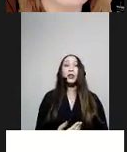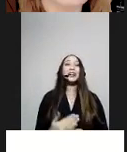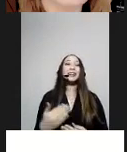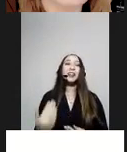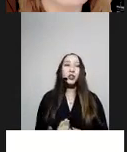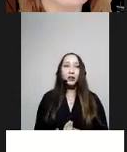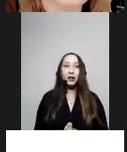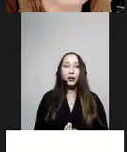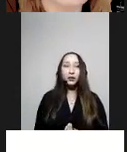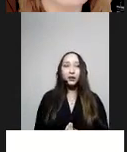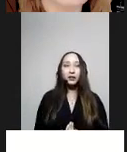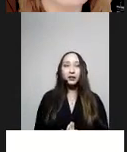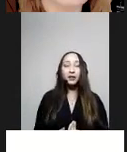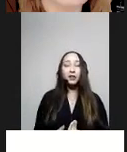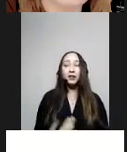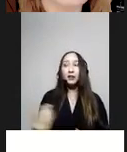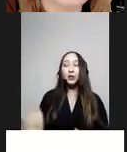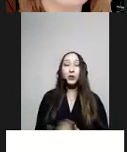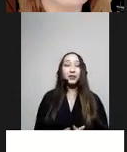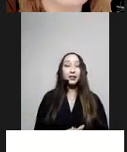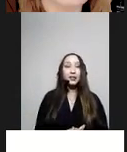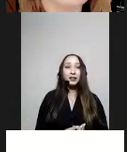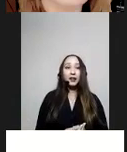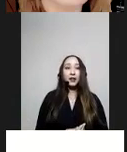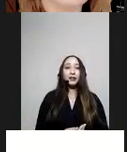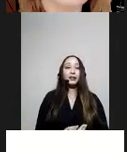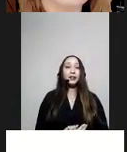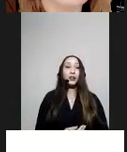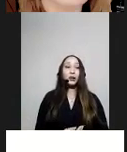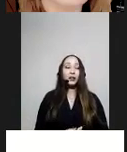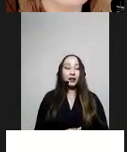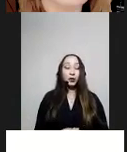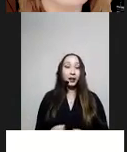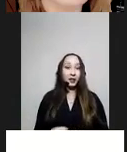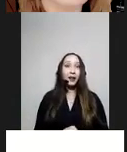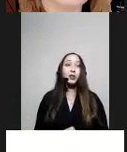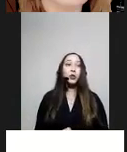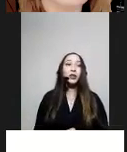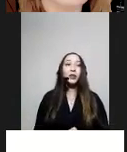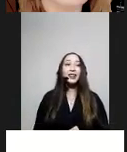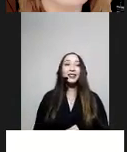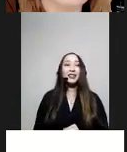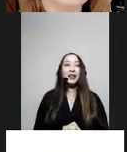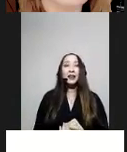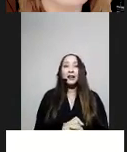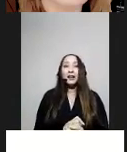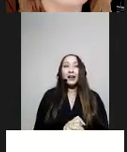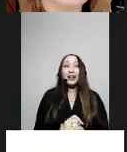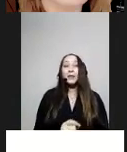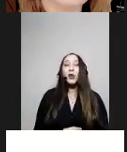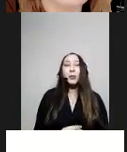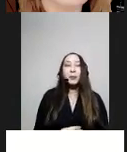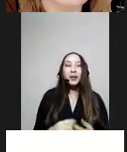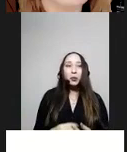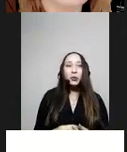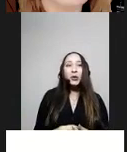terminó saltando del balcón de su residencia, diciéndole a su madre, dejándole una nota que decía, eres la